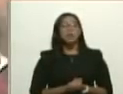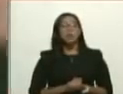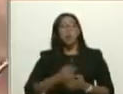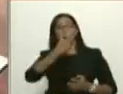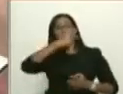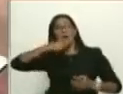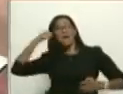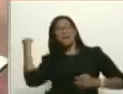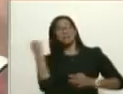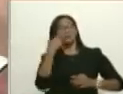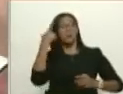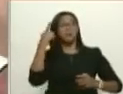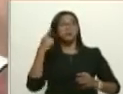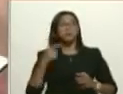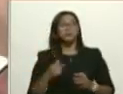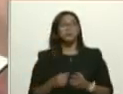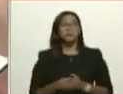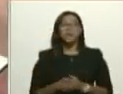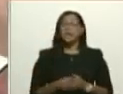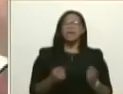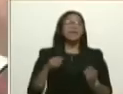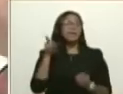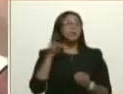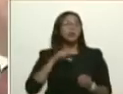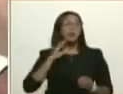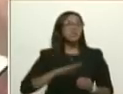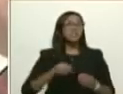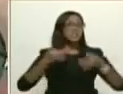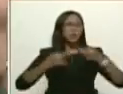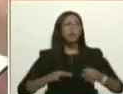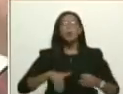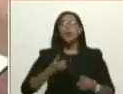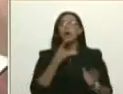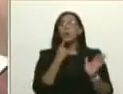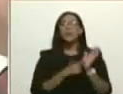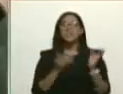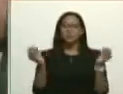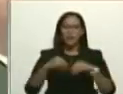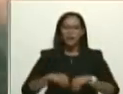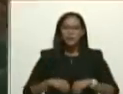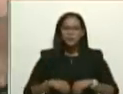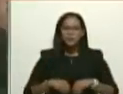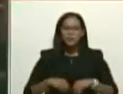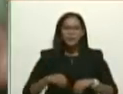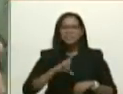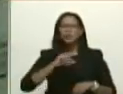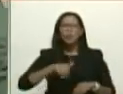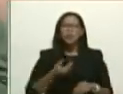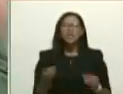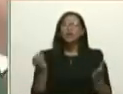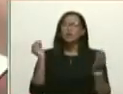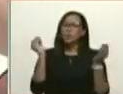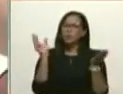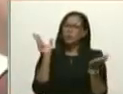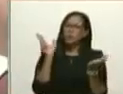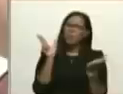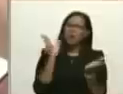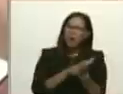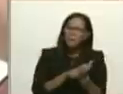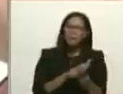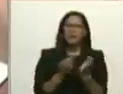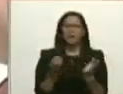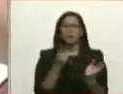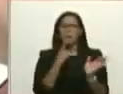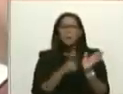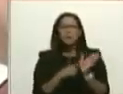a la nada, y que ellos no están seguros que puedan cumplir ese acuerdo. Y si no pueden cumplir un acuerdo que se conversó durante